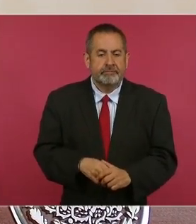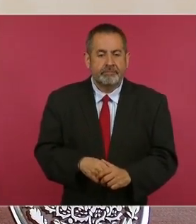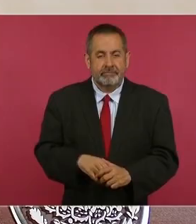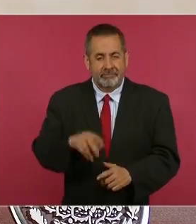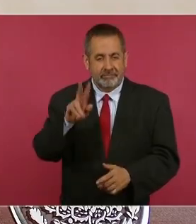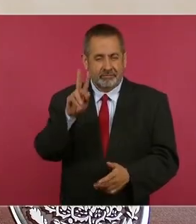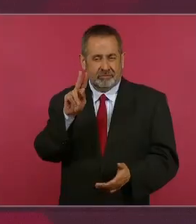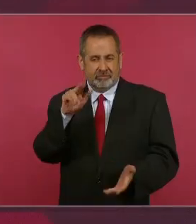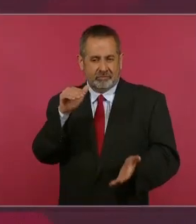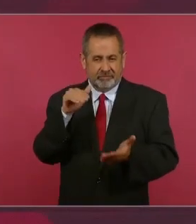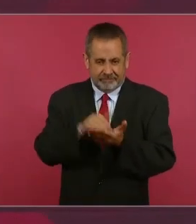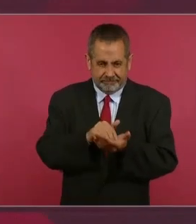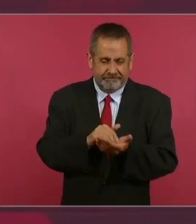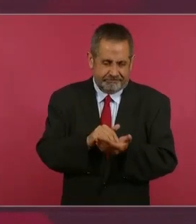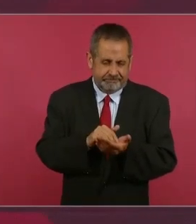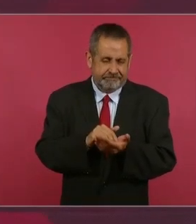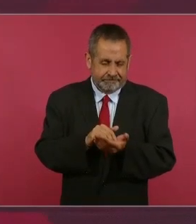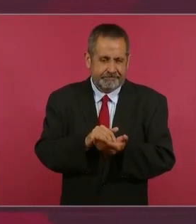80,000